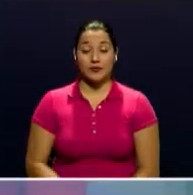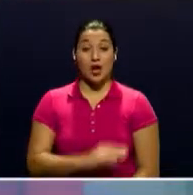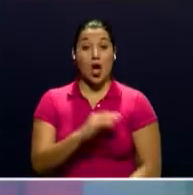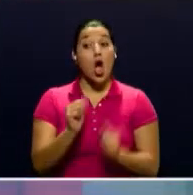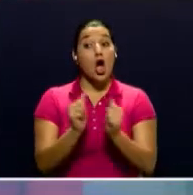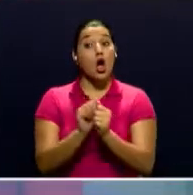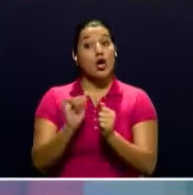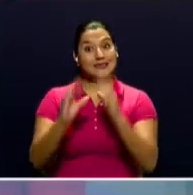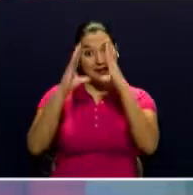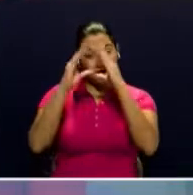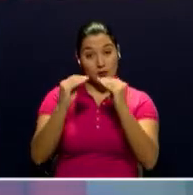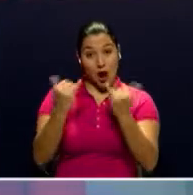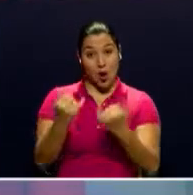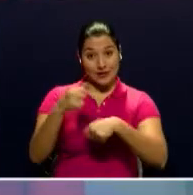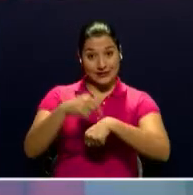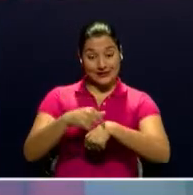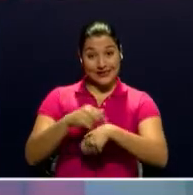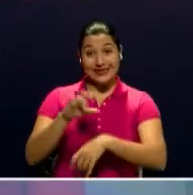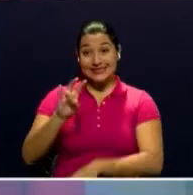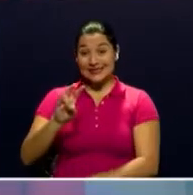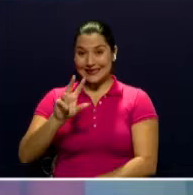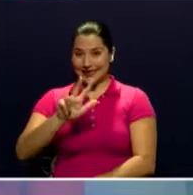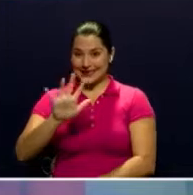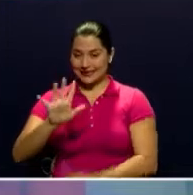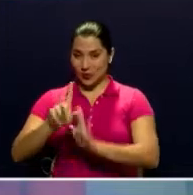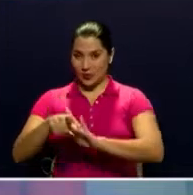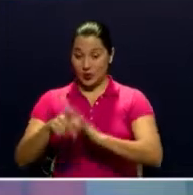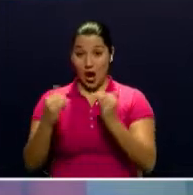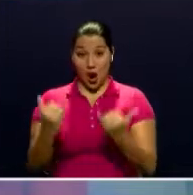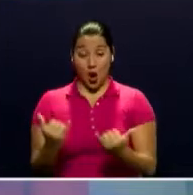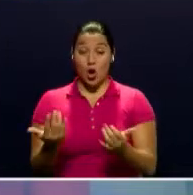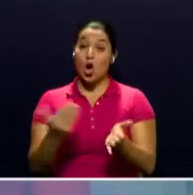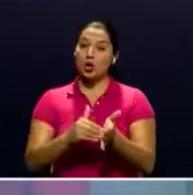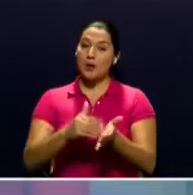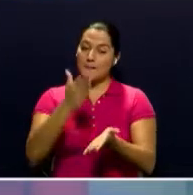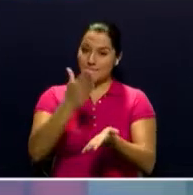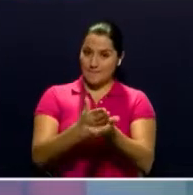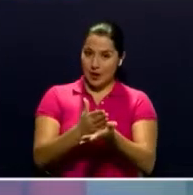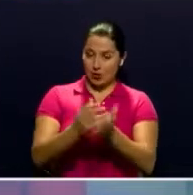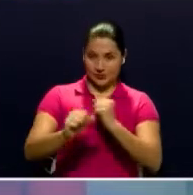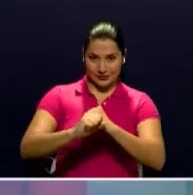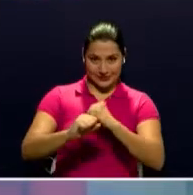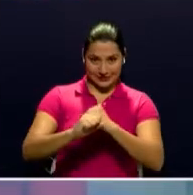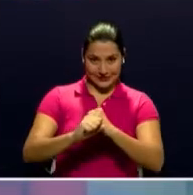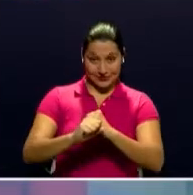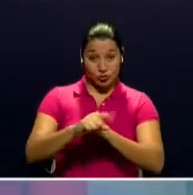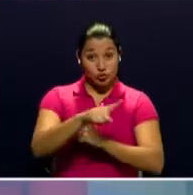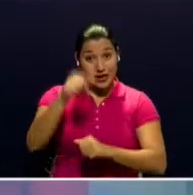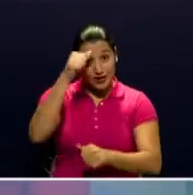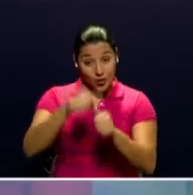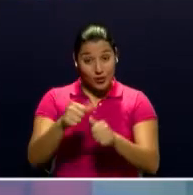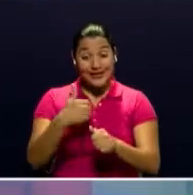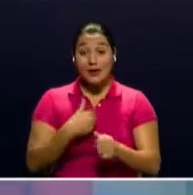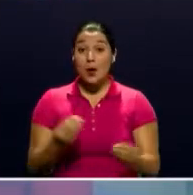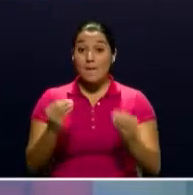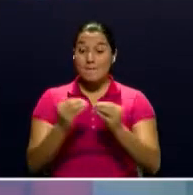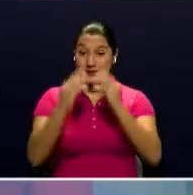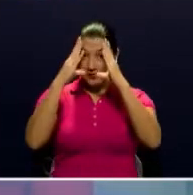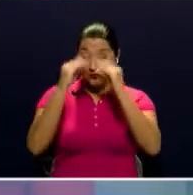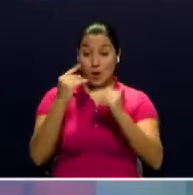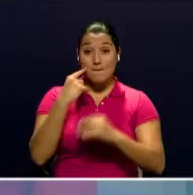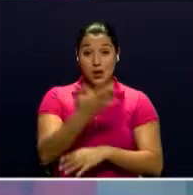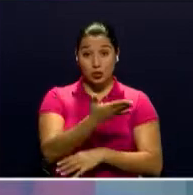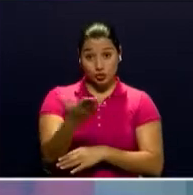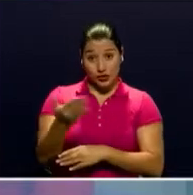Y con estas imágenes, cuando son las 7 de la noche con 35 minutos, hacemos de nuevo una pausa comercial. Recuerde que tenemos más información para